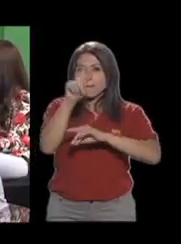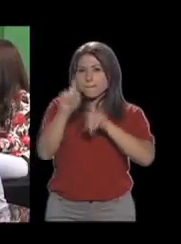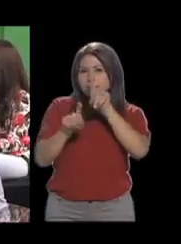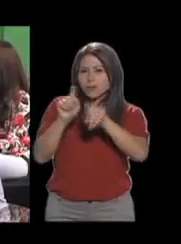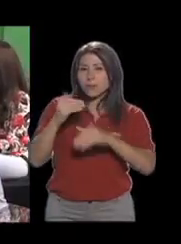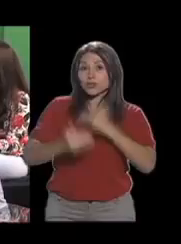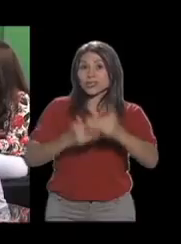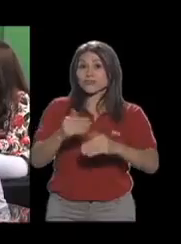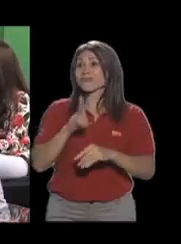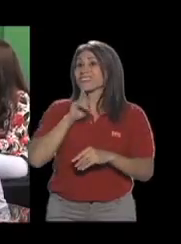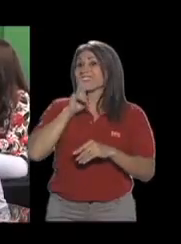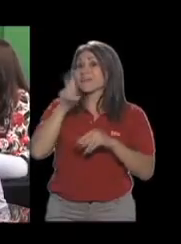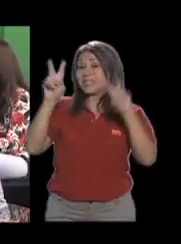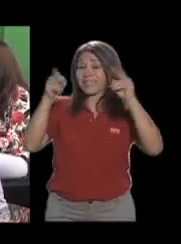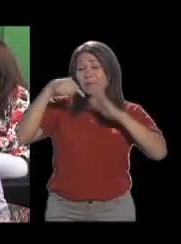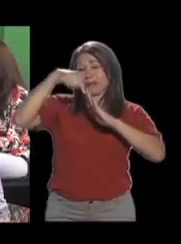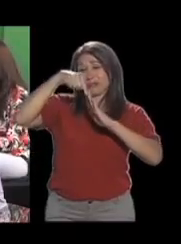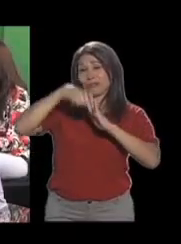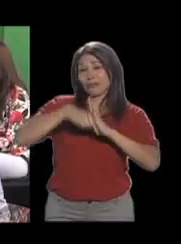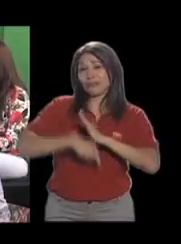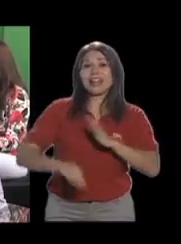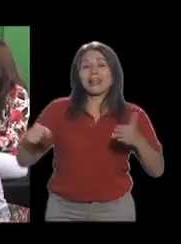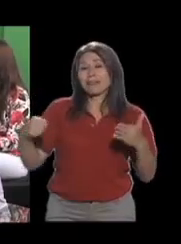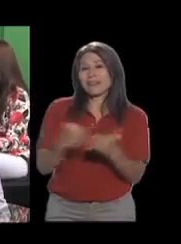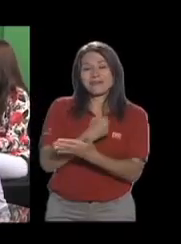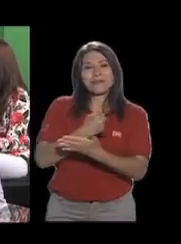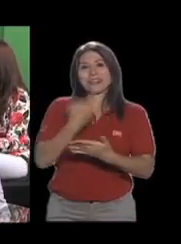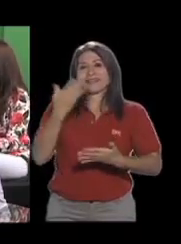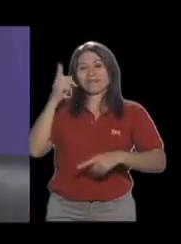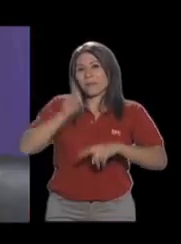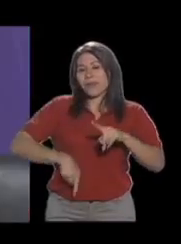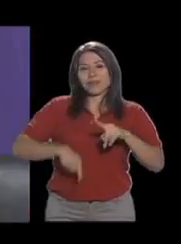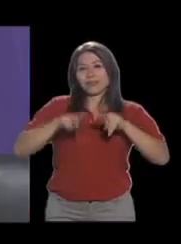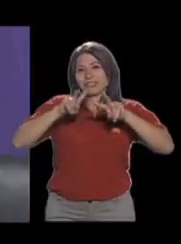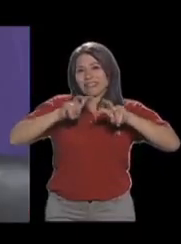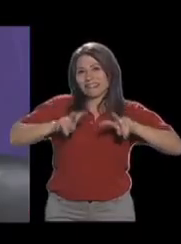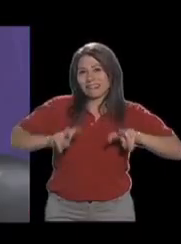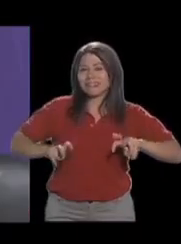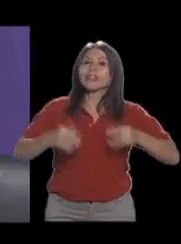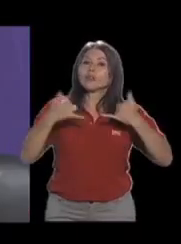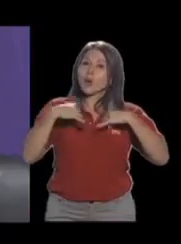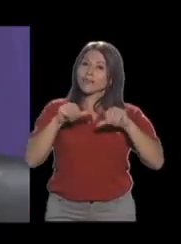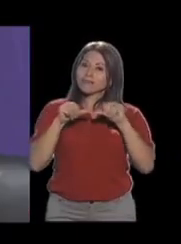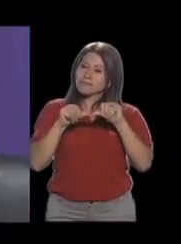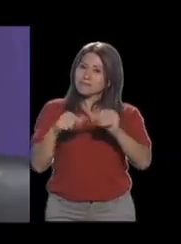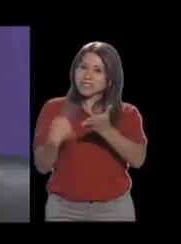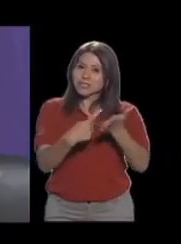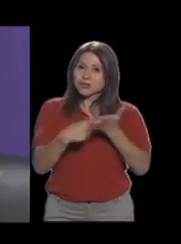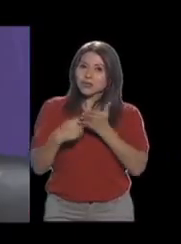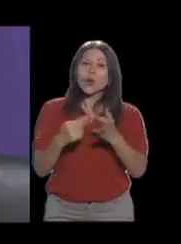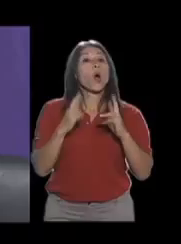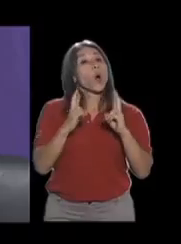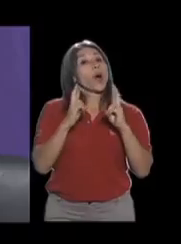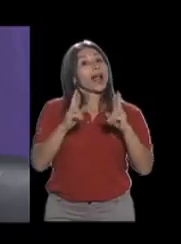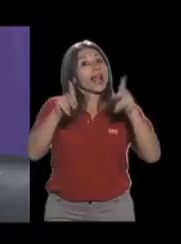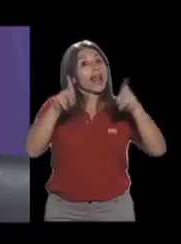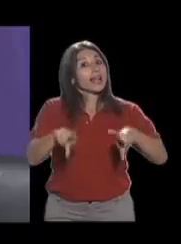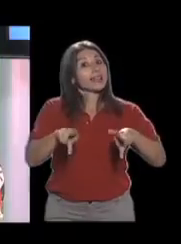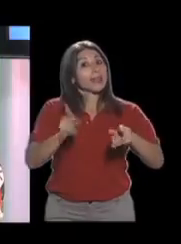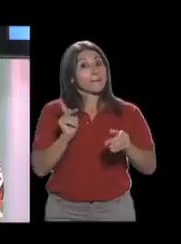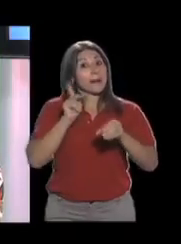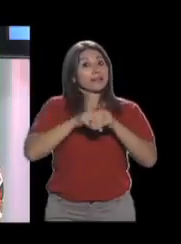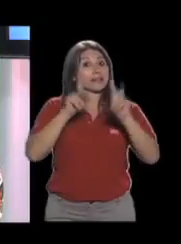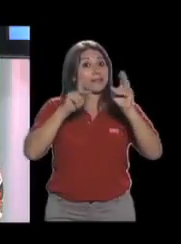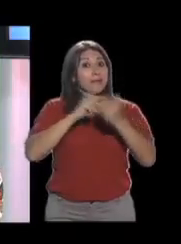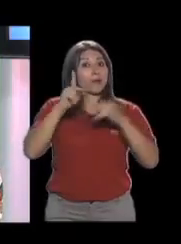tema muy amplio, lastimosamente, sí, ¿verdad? Claro que sí. Es una discusión que queda en pie y que ojalá que la gente participe en redes sociales también en Nexus. Le